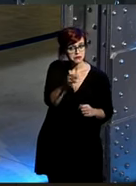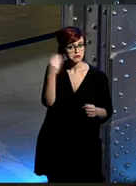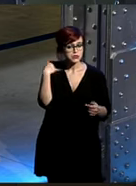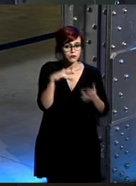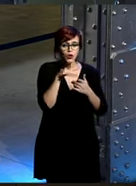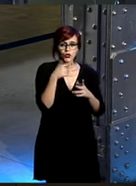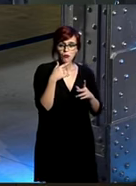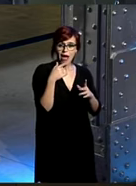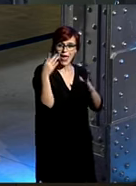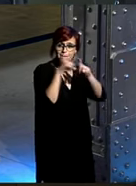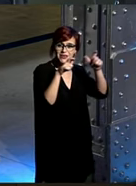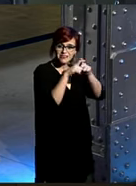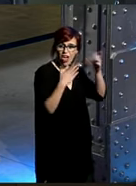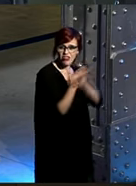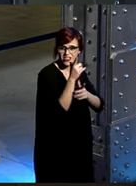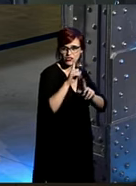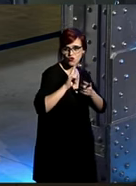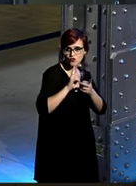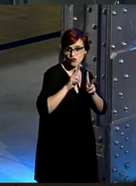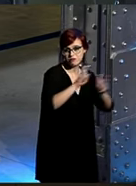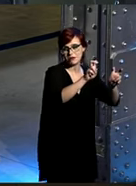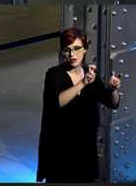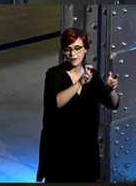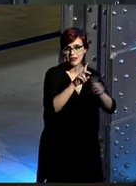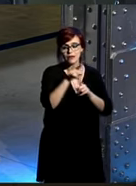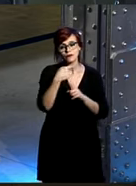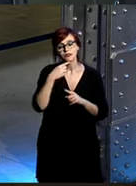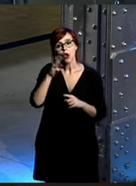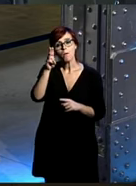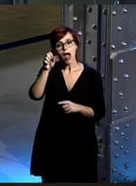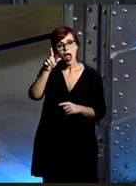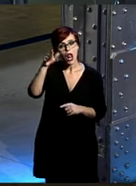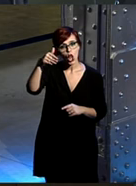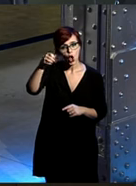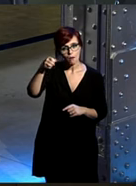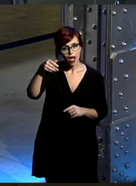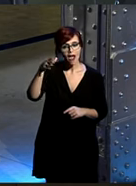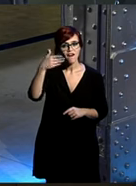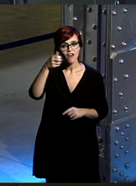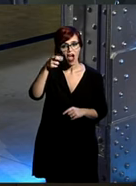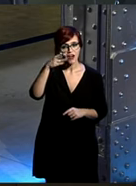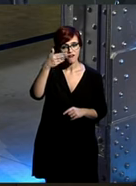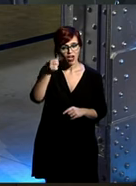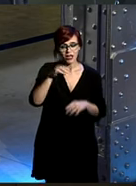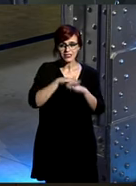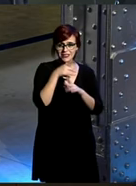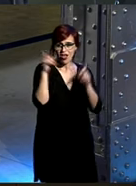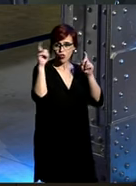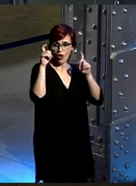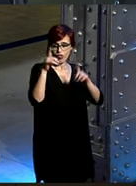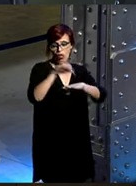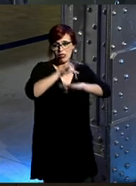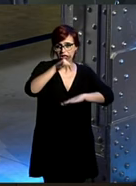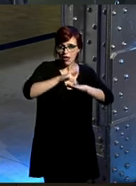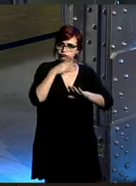disruptivas. A mi derecha tengo a Paloma Barba, que es directora operativa de Telefónica Educación Digital, que es desde la